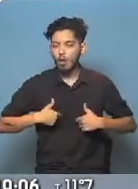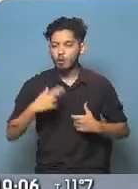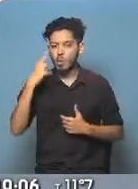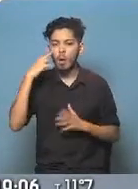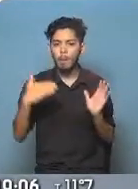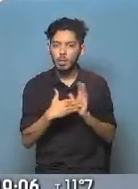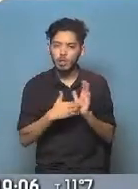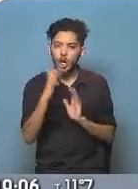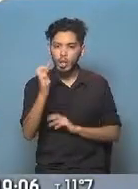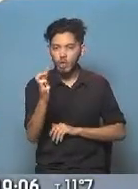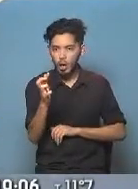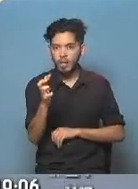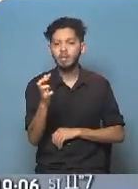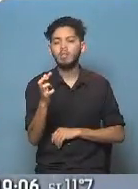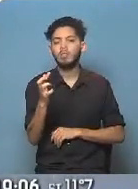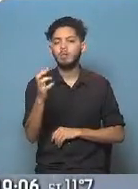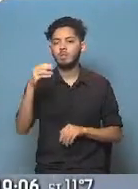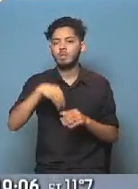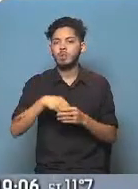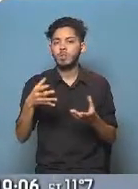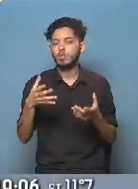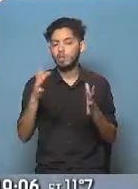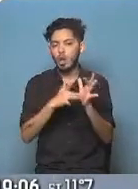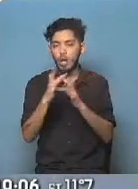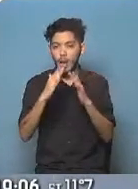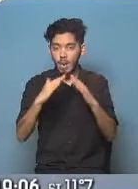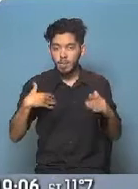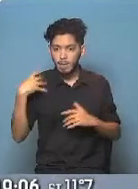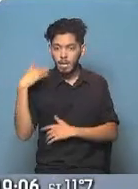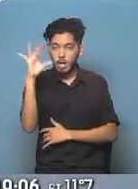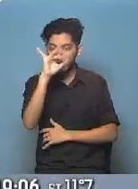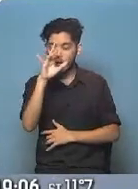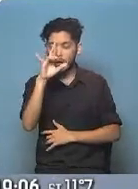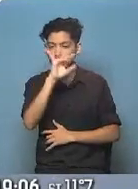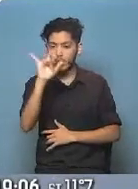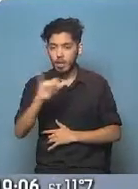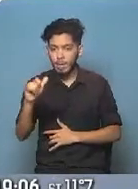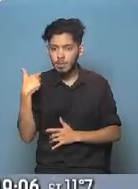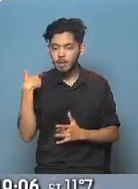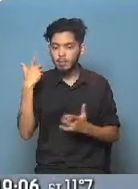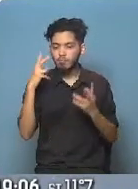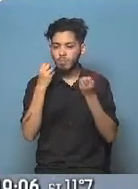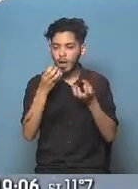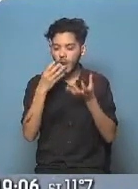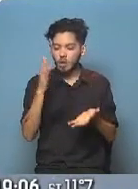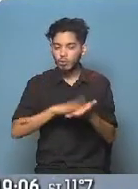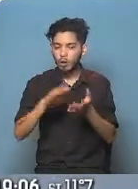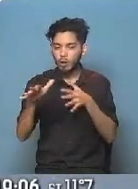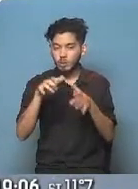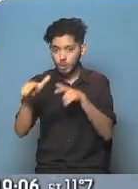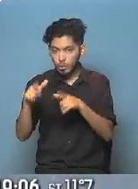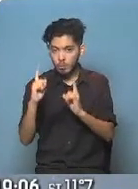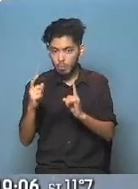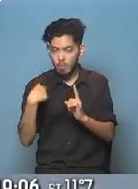9 millones de dólares. En un convento de General Rodríguez ha declarado en el marco de la investigación de esa causa y dijo que pertenecían esos dos